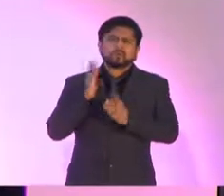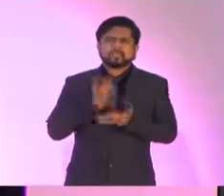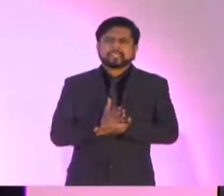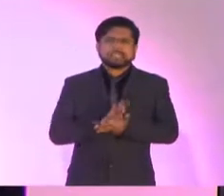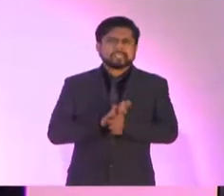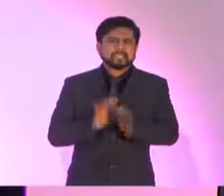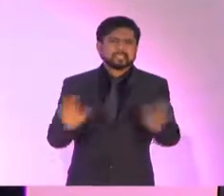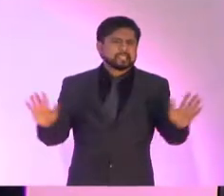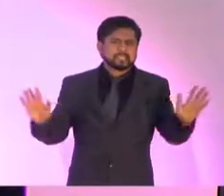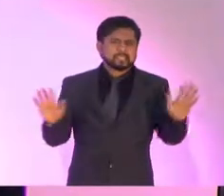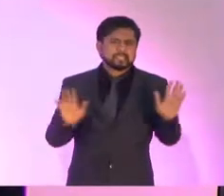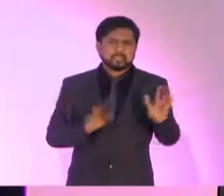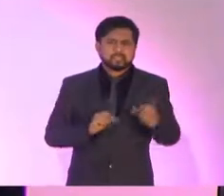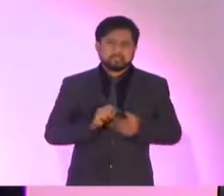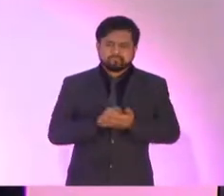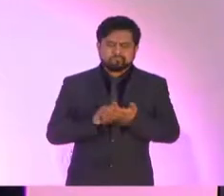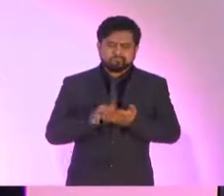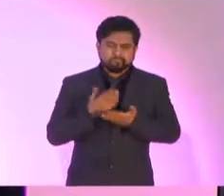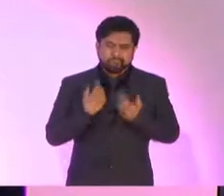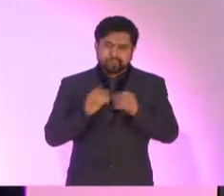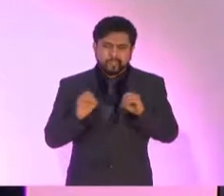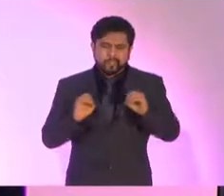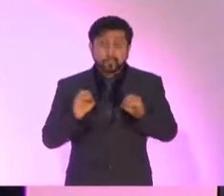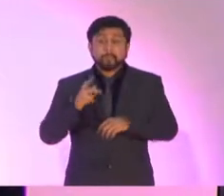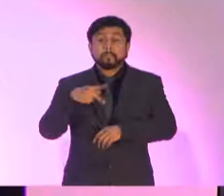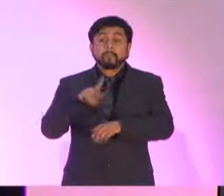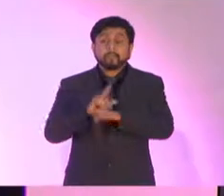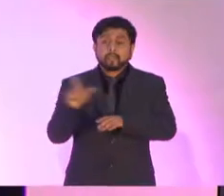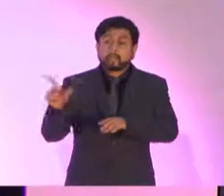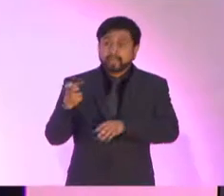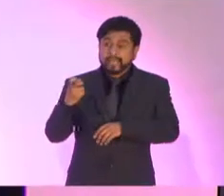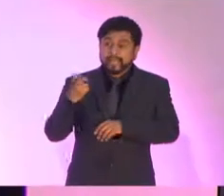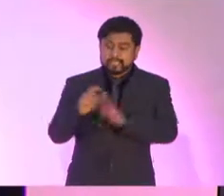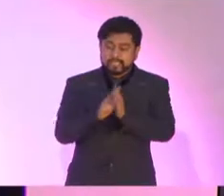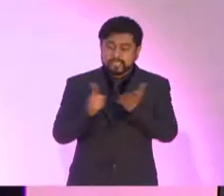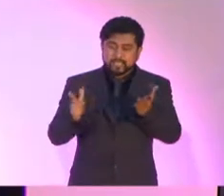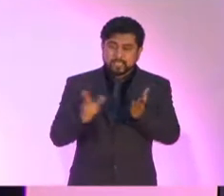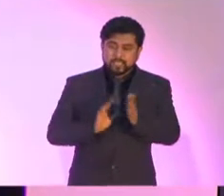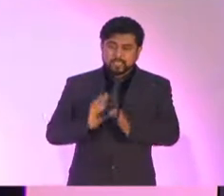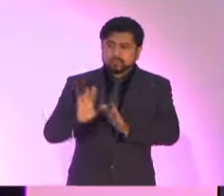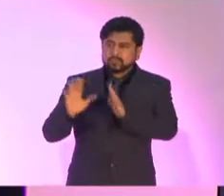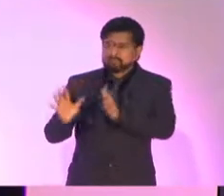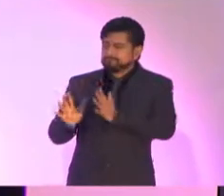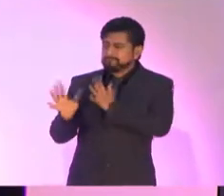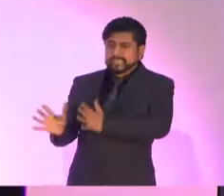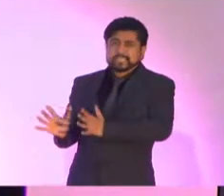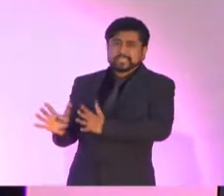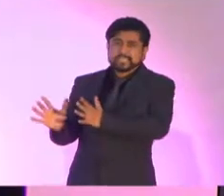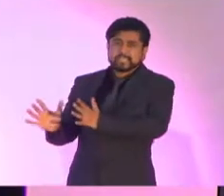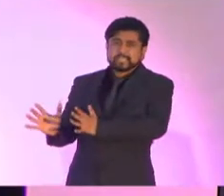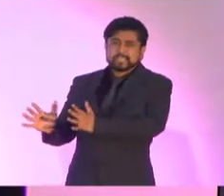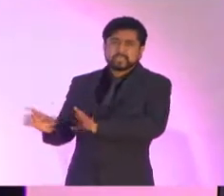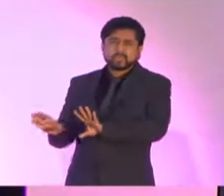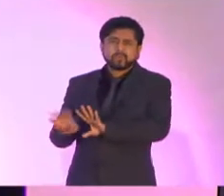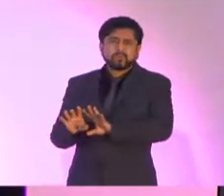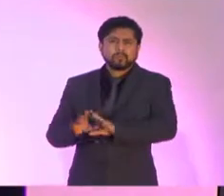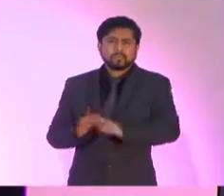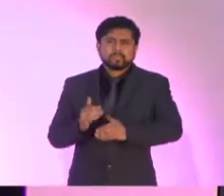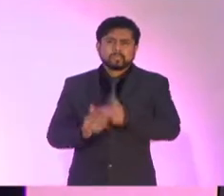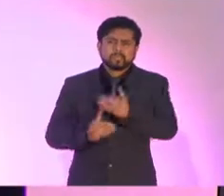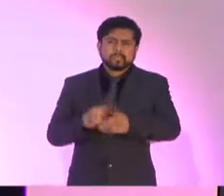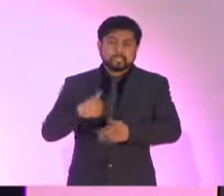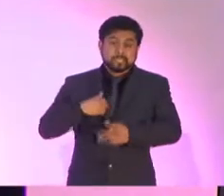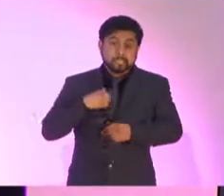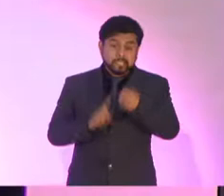varios años. Ese libro se quedó ahí, se quedó estático, entré en un proceso muy complejo para mi salud